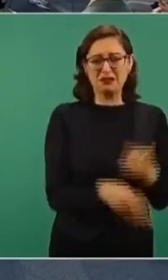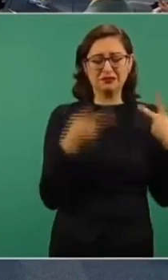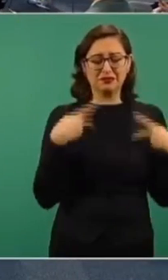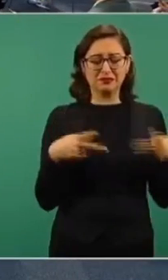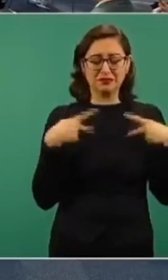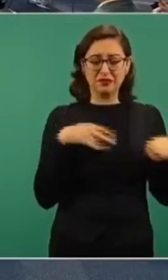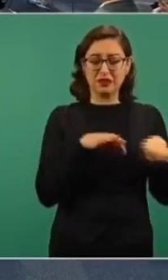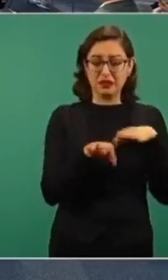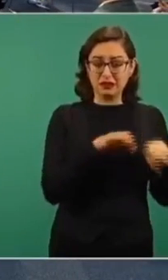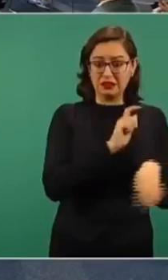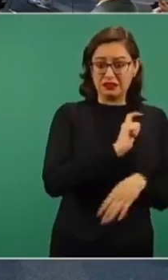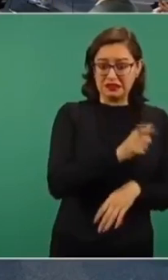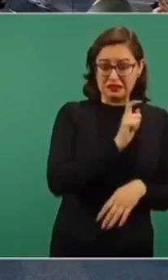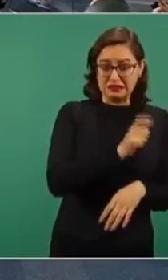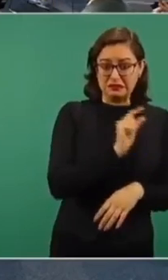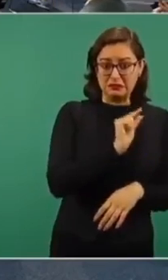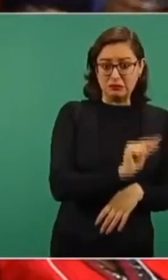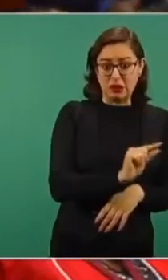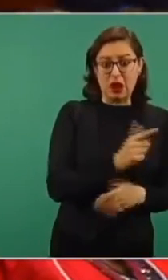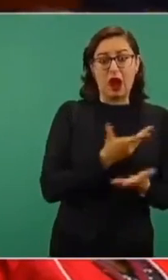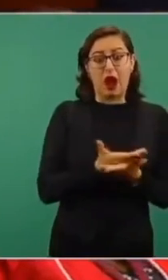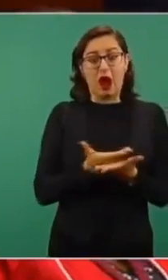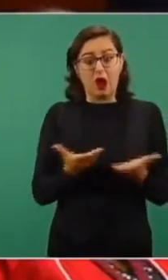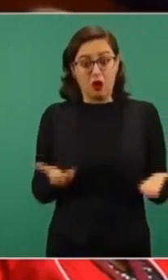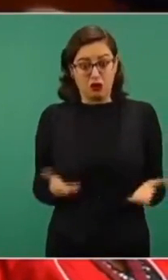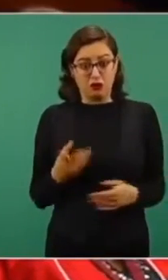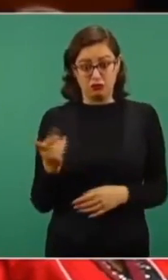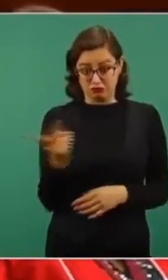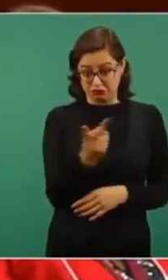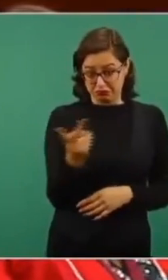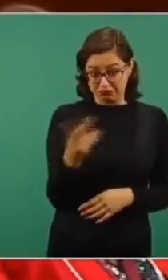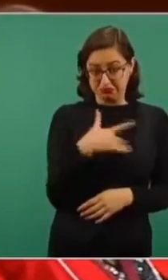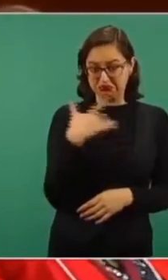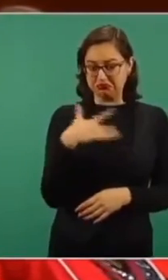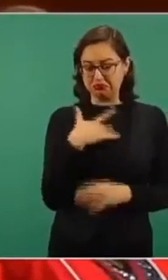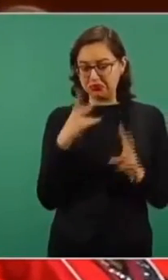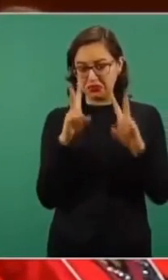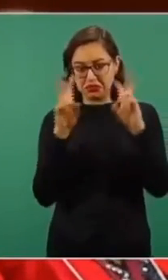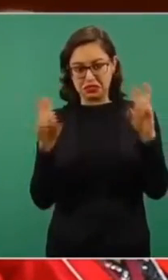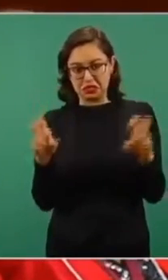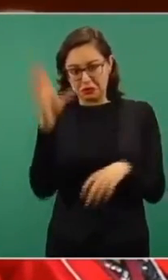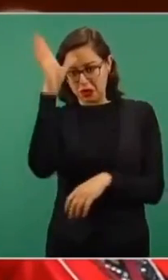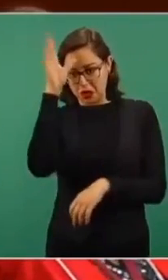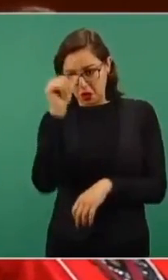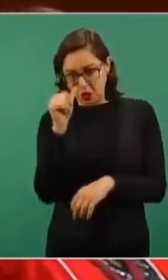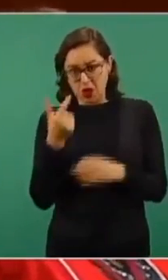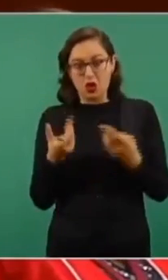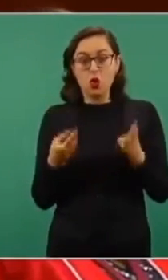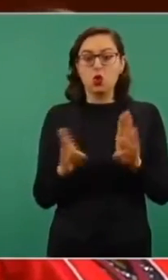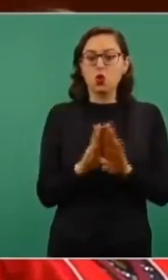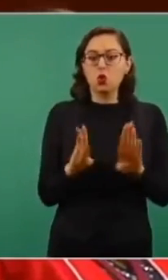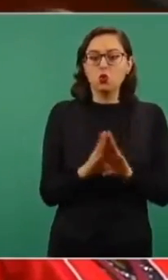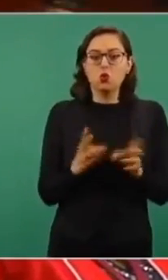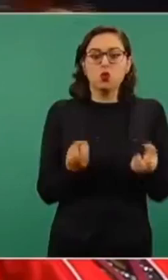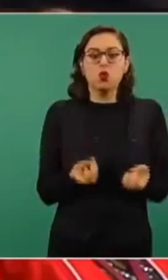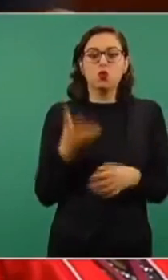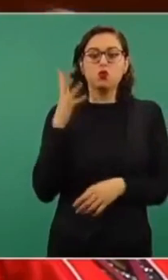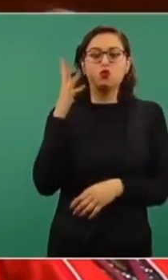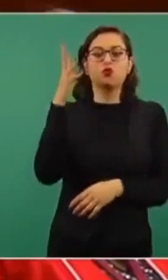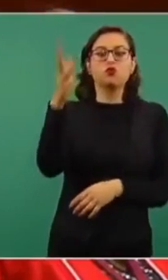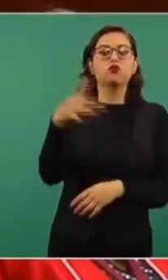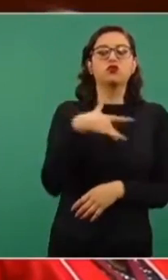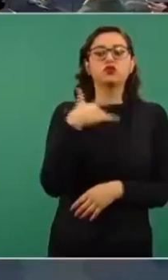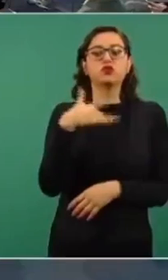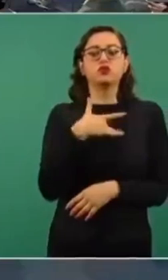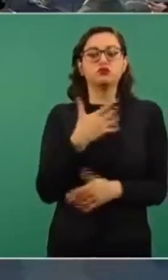aquí. Ahí se pudiera tocar en este encuentro algo al respecto, o incluso en un futuro por parte de equipos tanto de